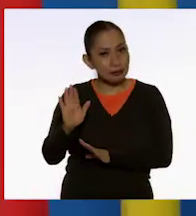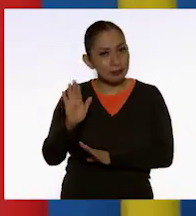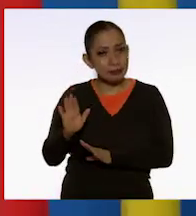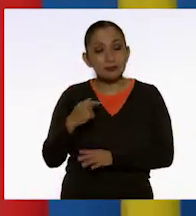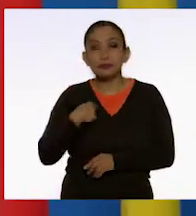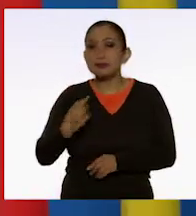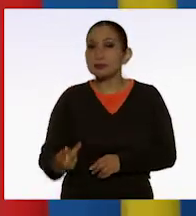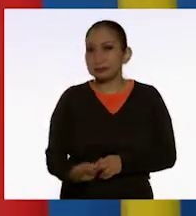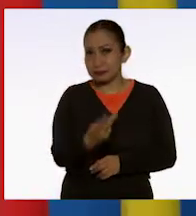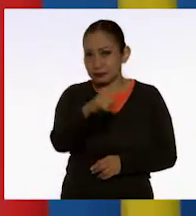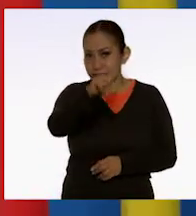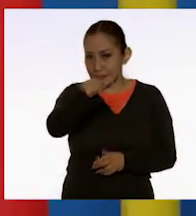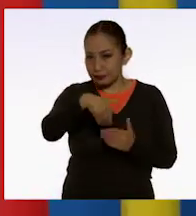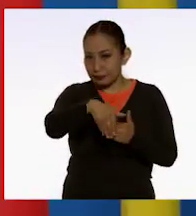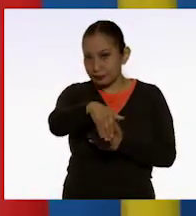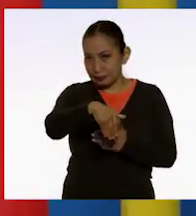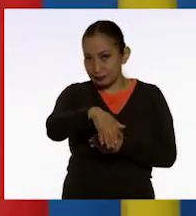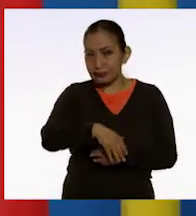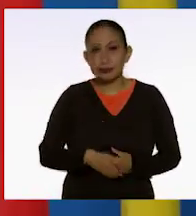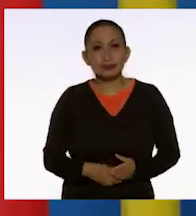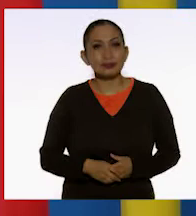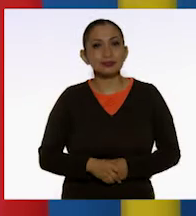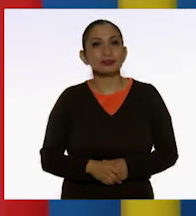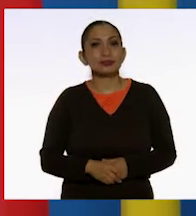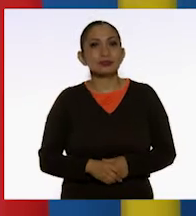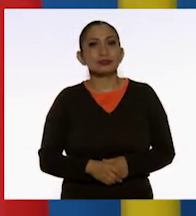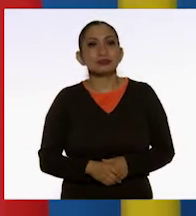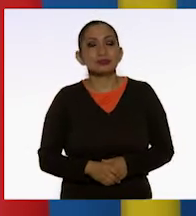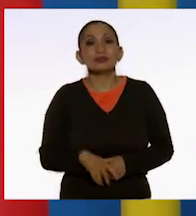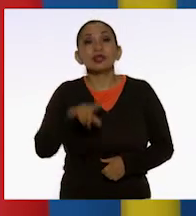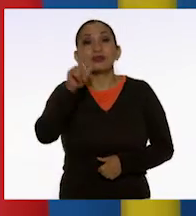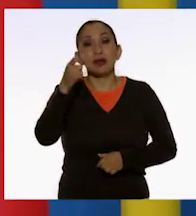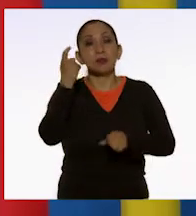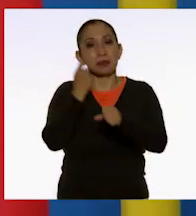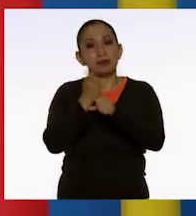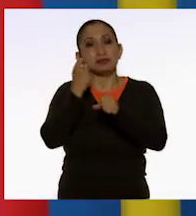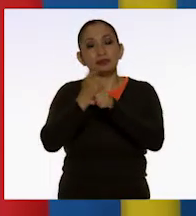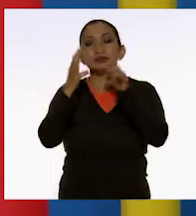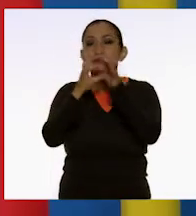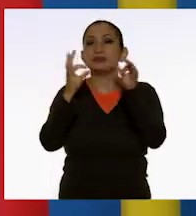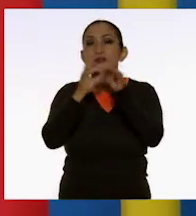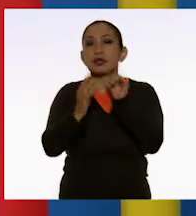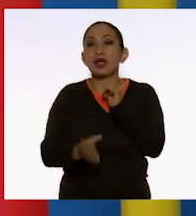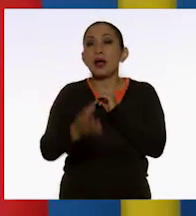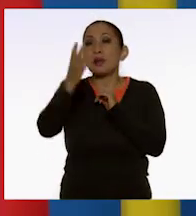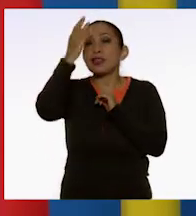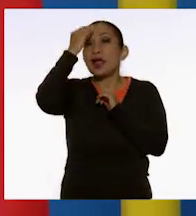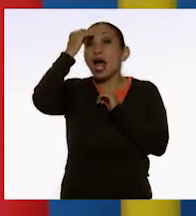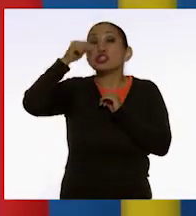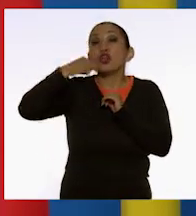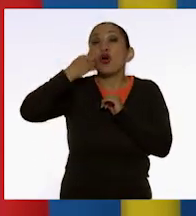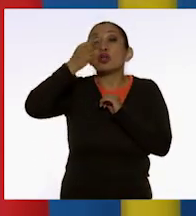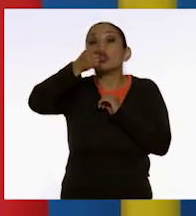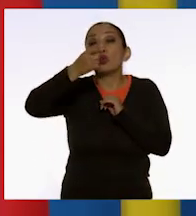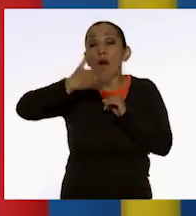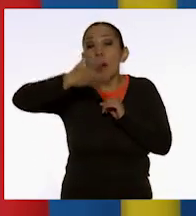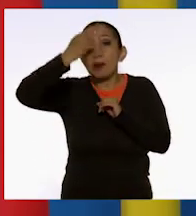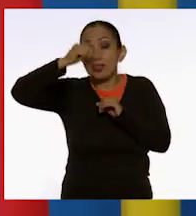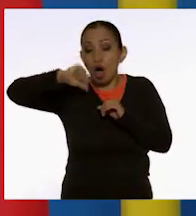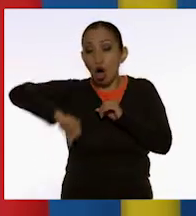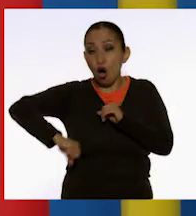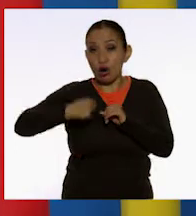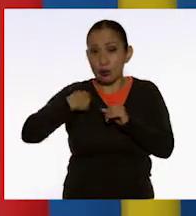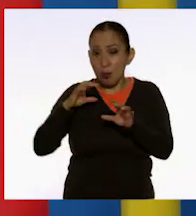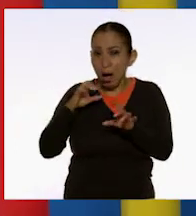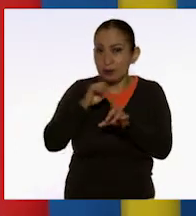Les preguntaremos más adelante, ¿qué te parece? Muy bien. Después de que les platiquemos los aprendizajes esperados que estudiarán y reflexionen